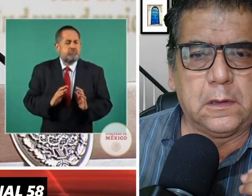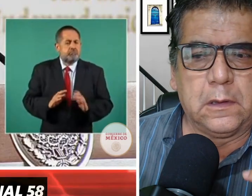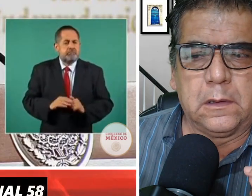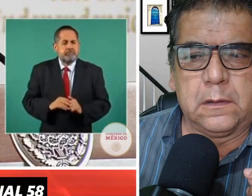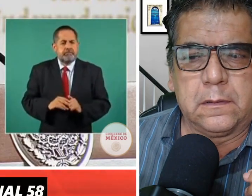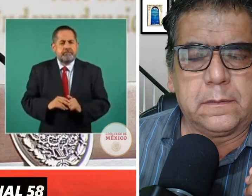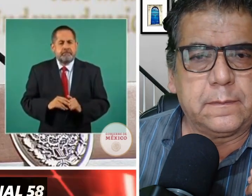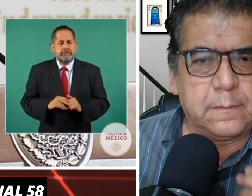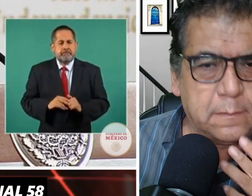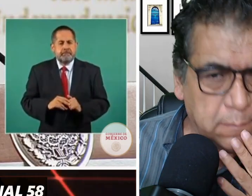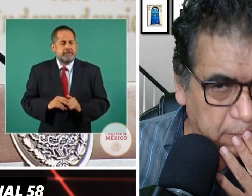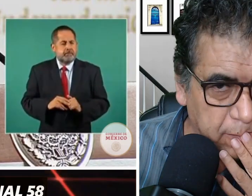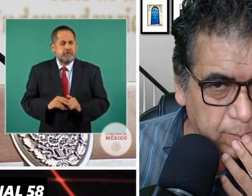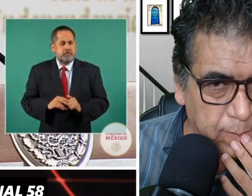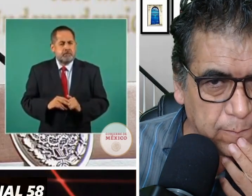porque